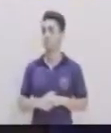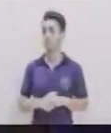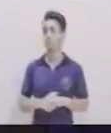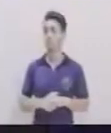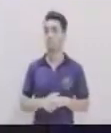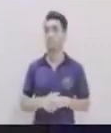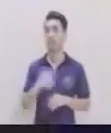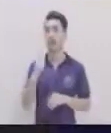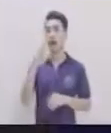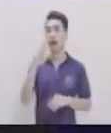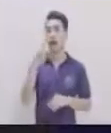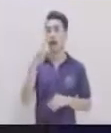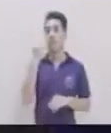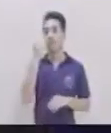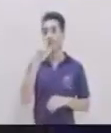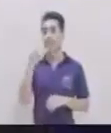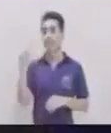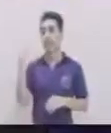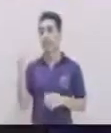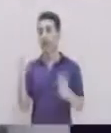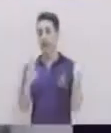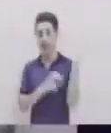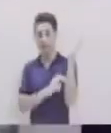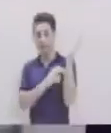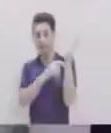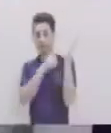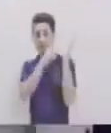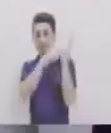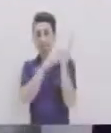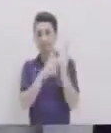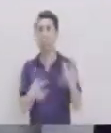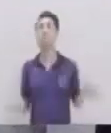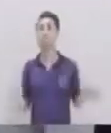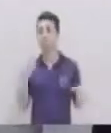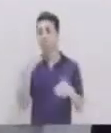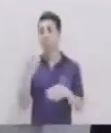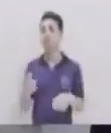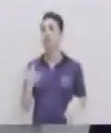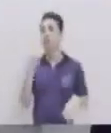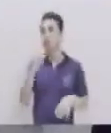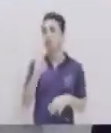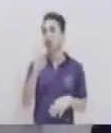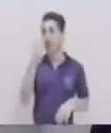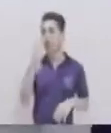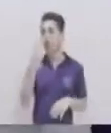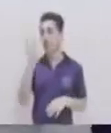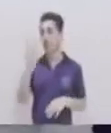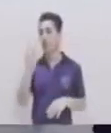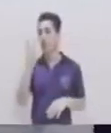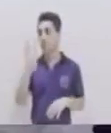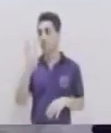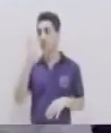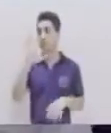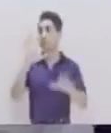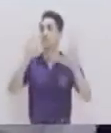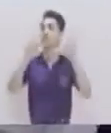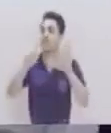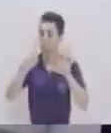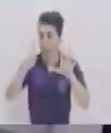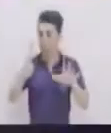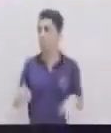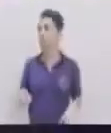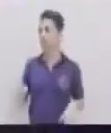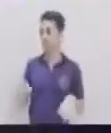la ardilla. ¿Cuántas hay? 6. Contemos. 1, 2, 3, 4, 5